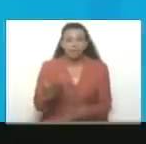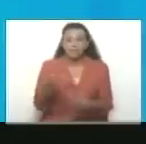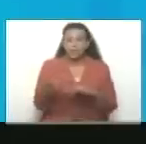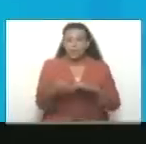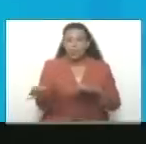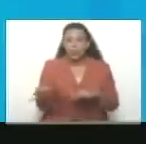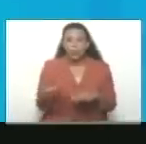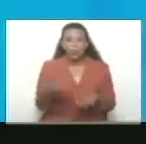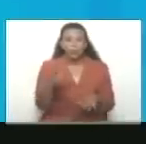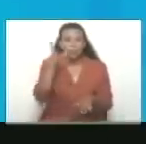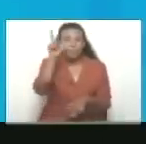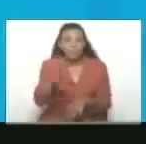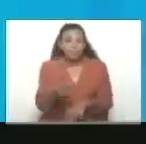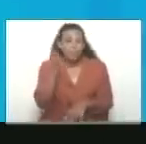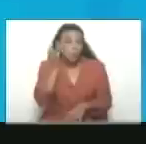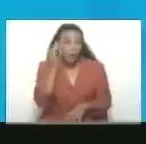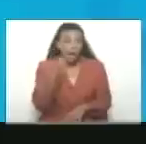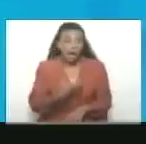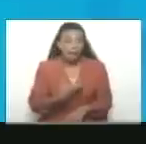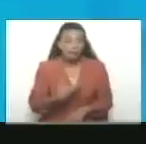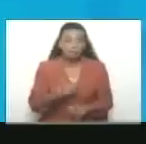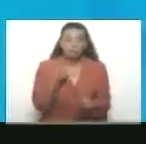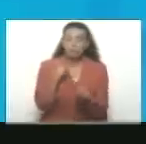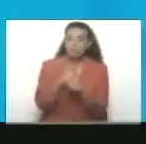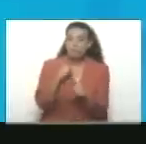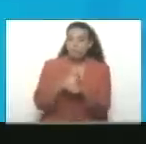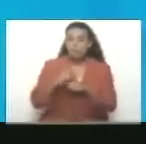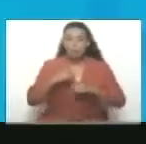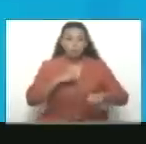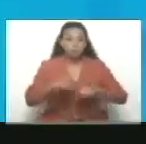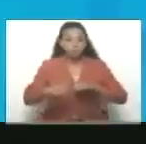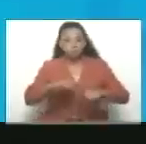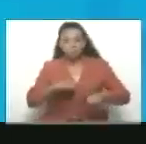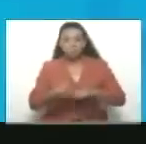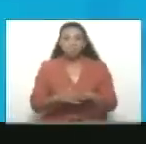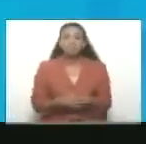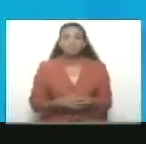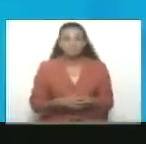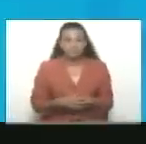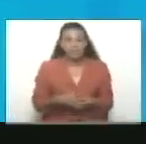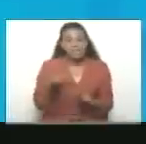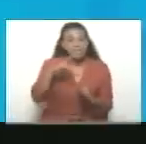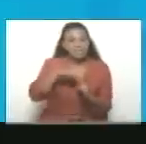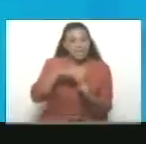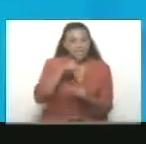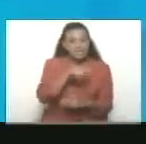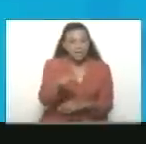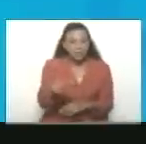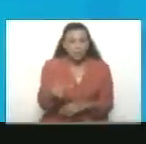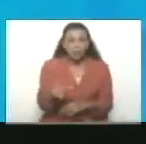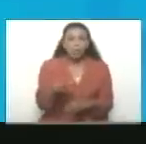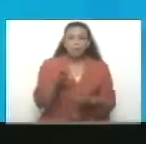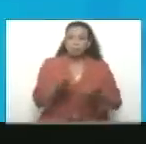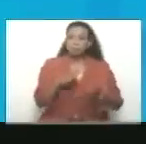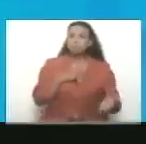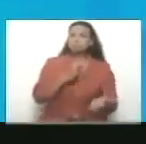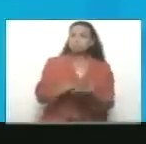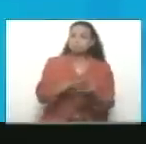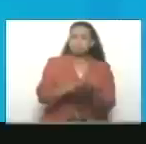un caballito de batalla metía ahí de cabeza como se dice así que presidente tenemos el táchira estabilizado